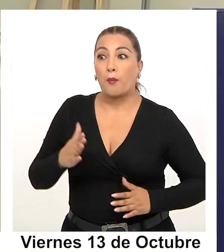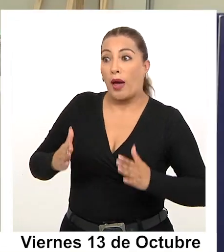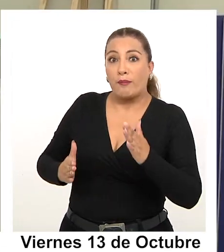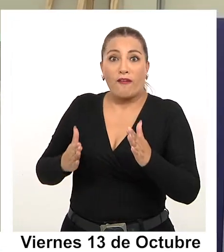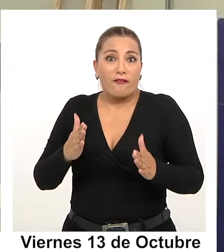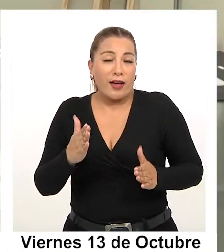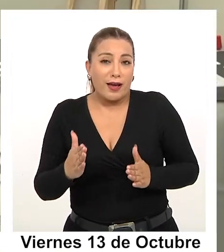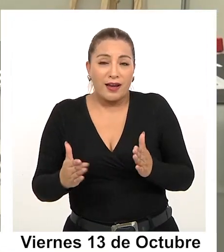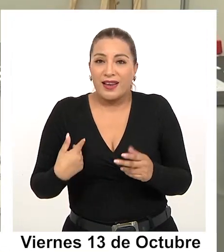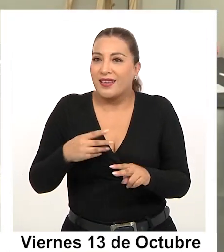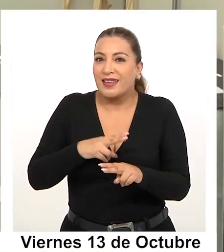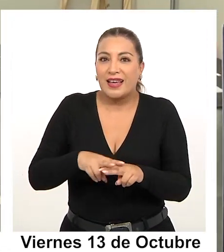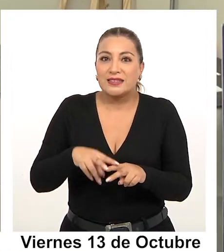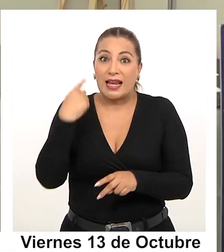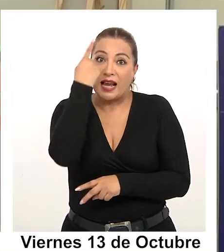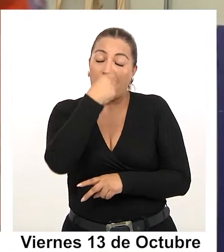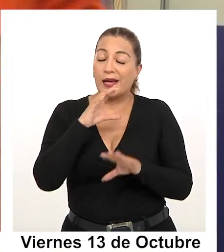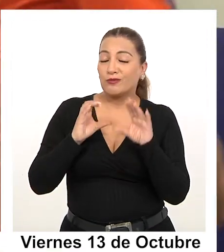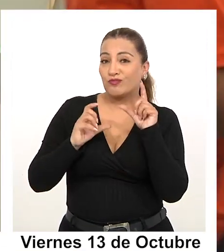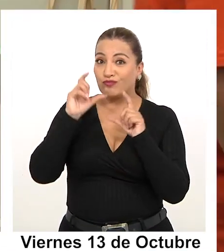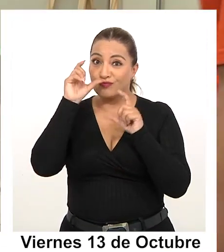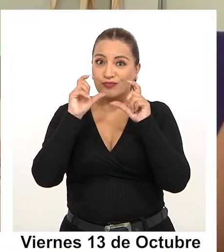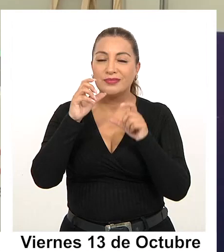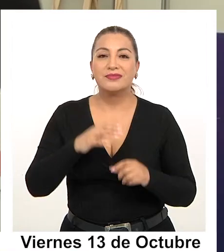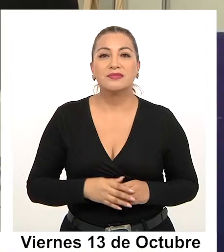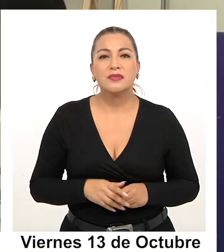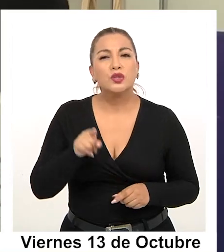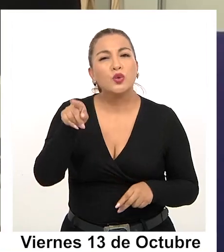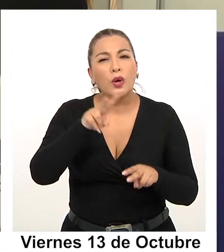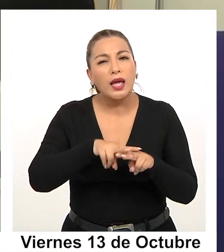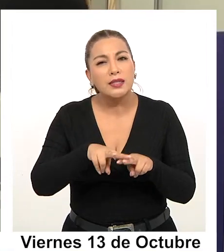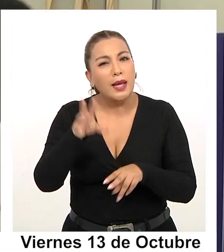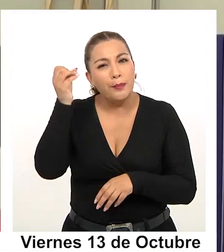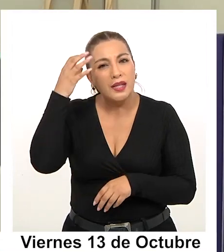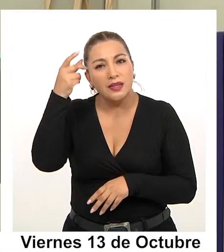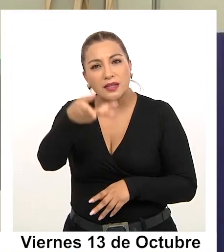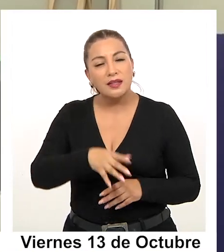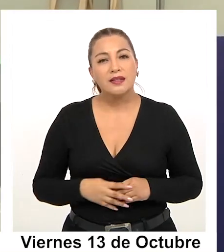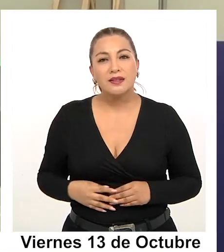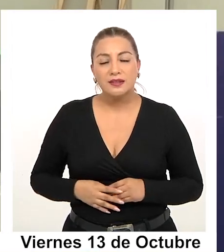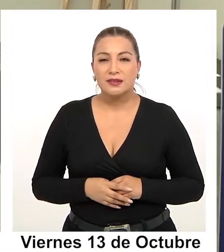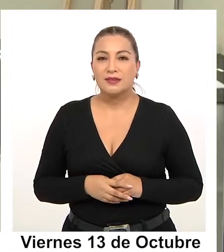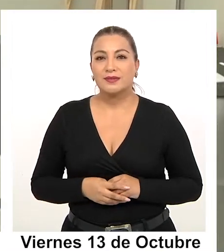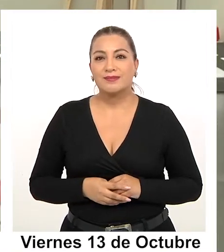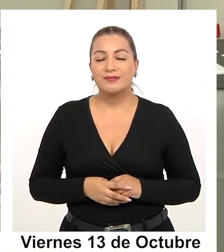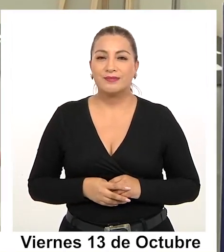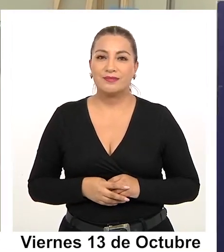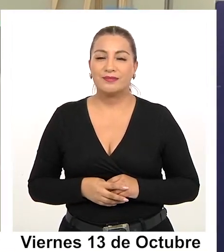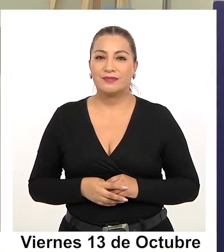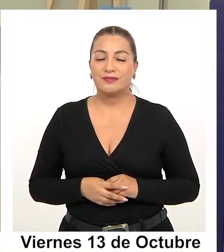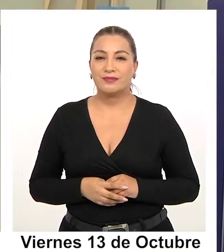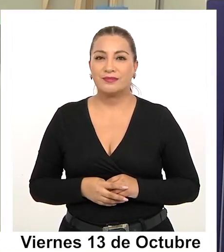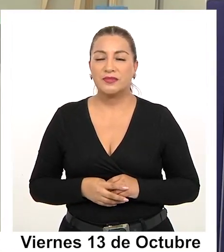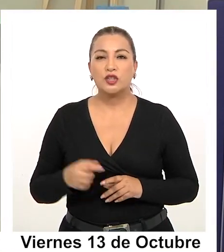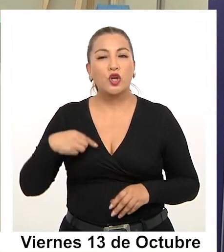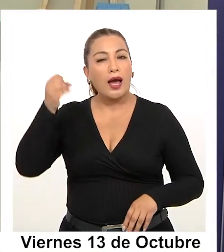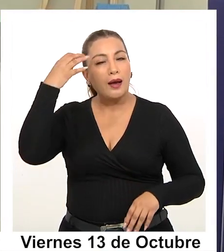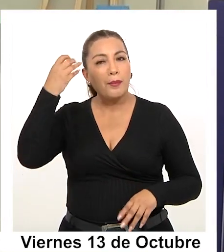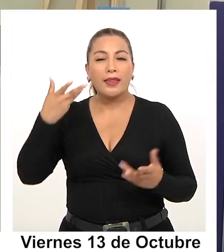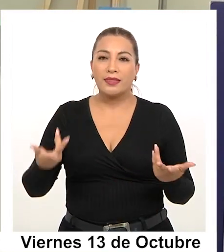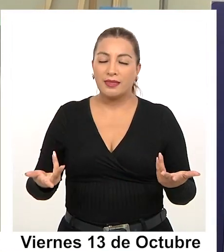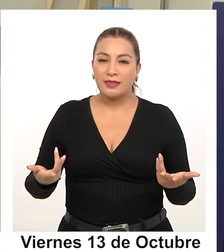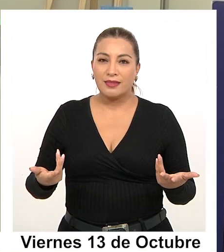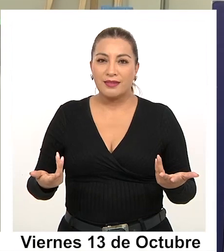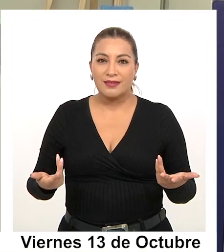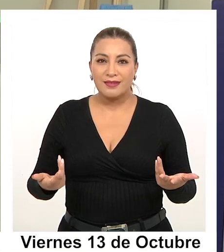mover y hacer caritas. ¿Ah, sí? ¿Y tú qué es lo que has aprendido a hacer? Lo que he aprendido a hacer